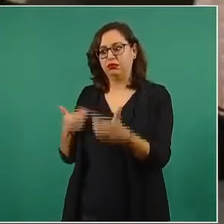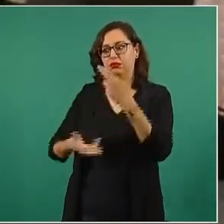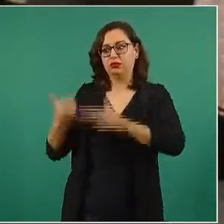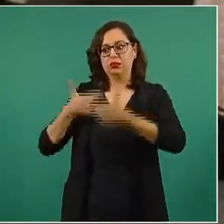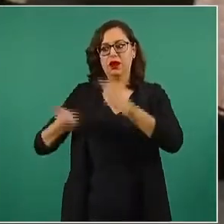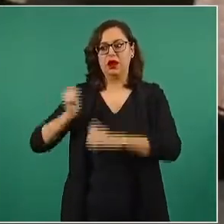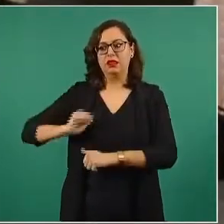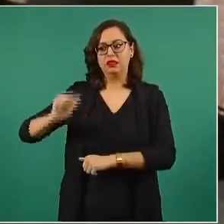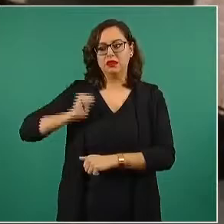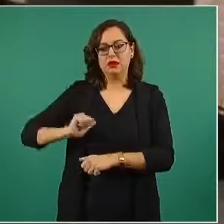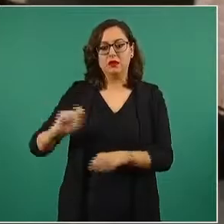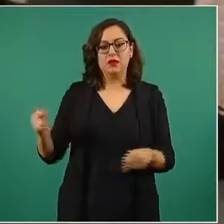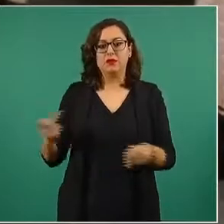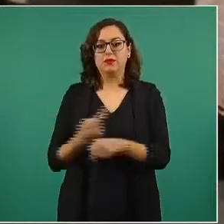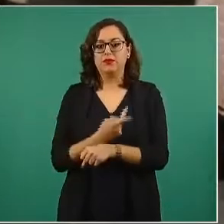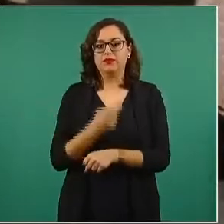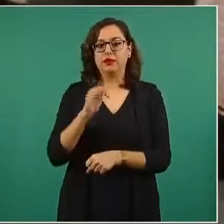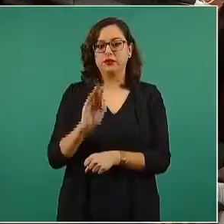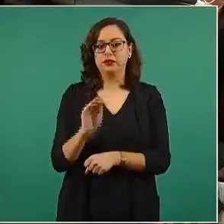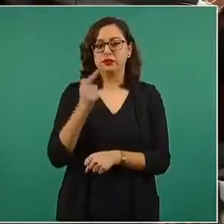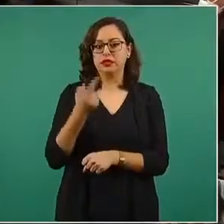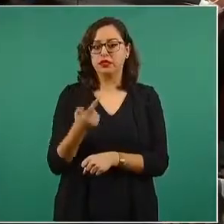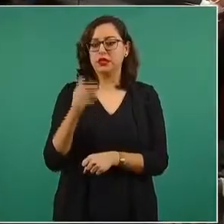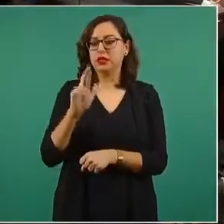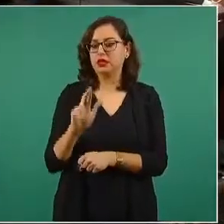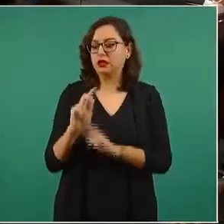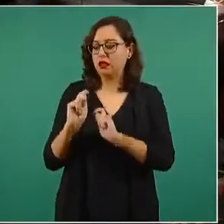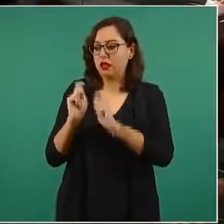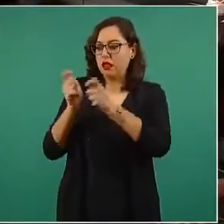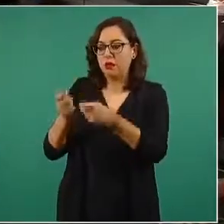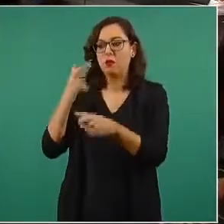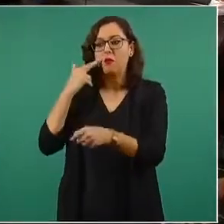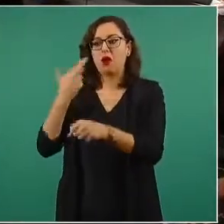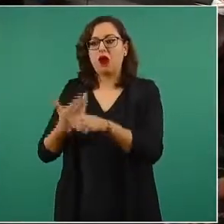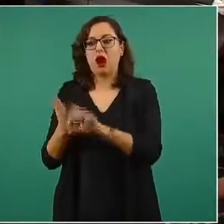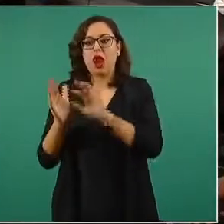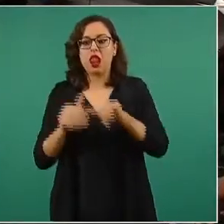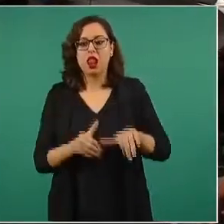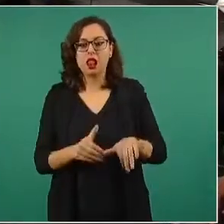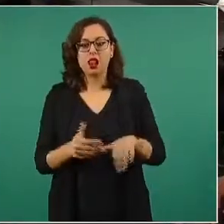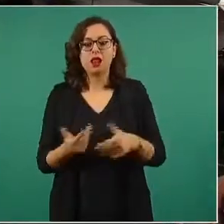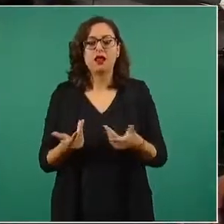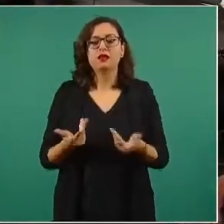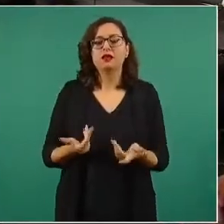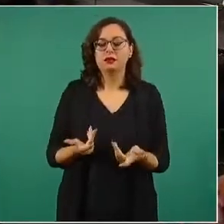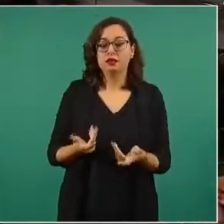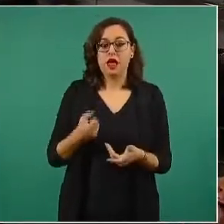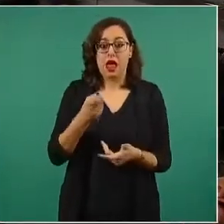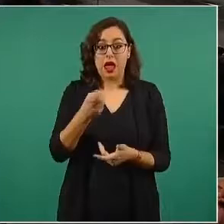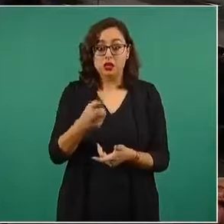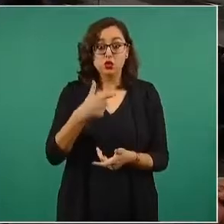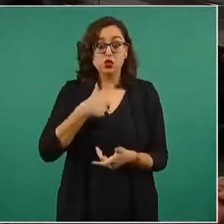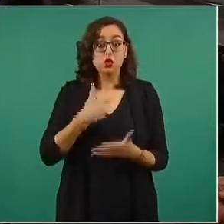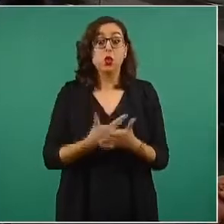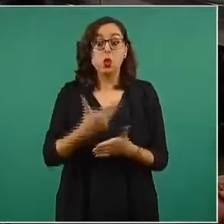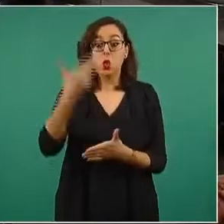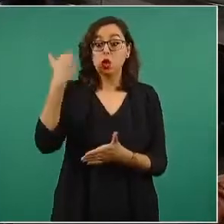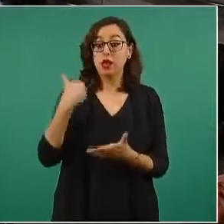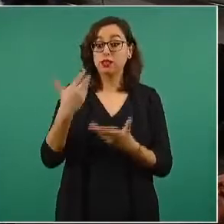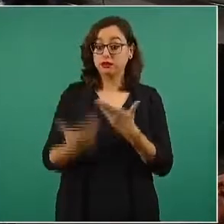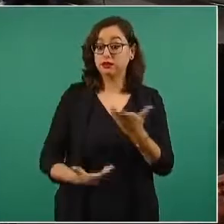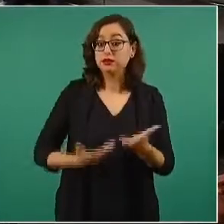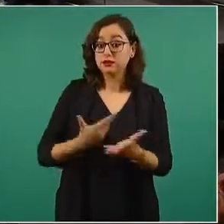obligaciones. Yo se lo había planteado en alguna mañanera hace algún tiempo, presidente, que cuáles eran